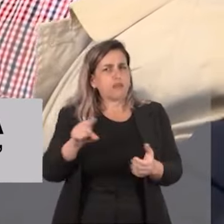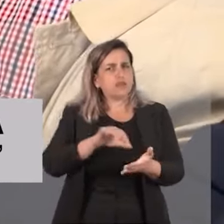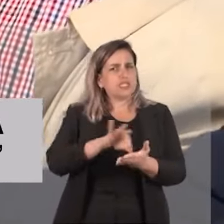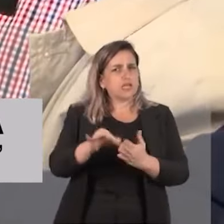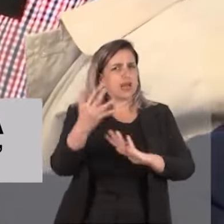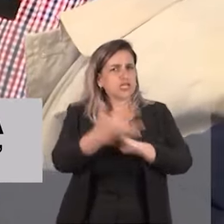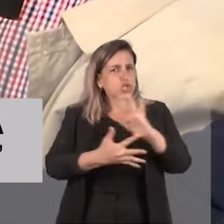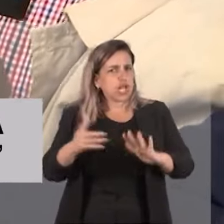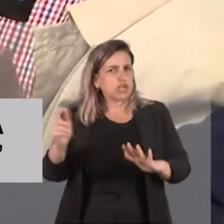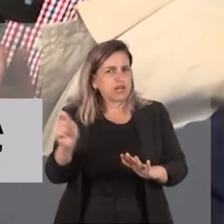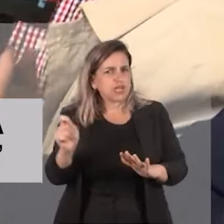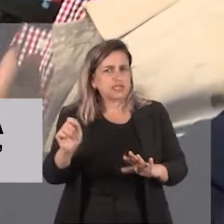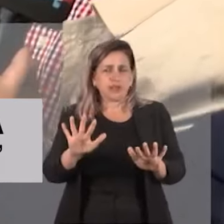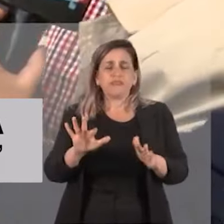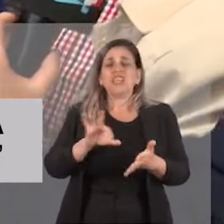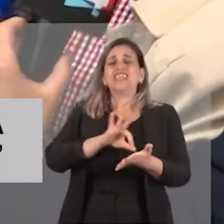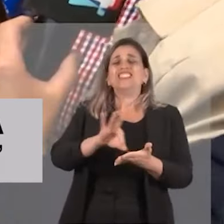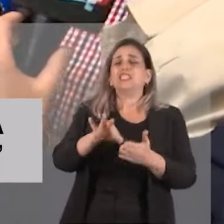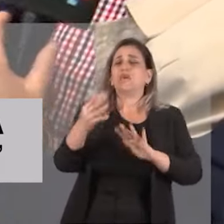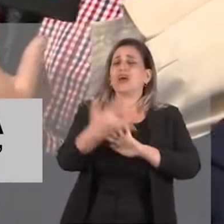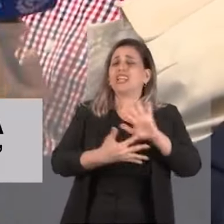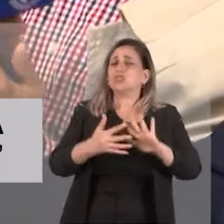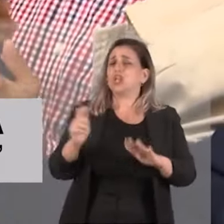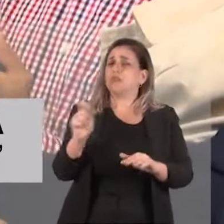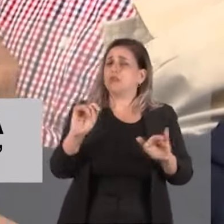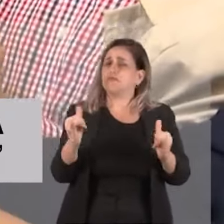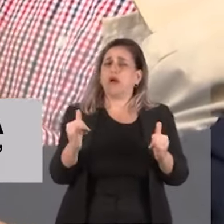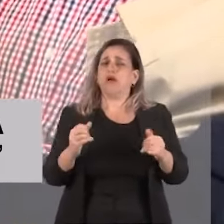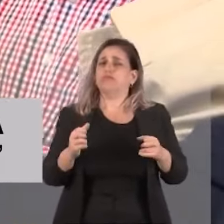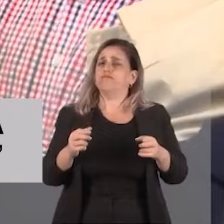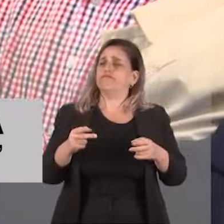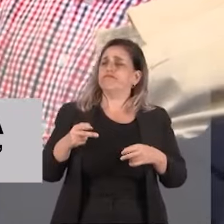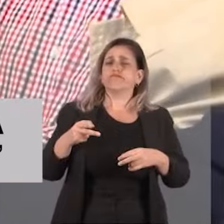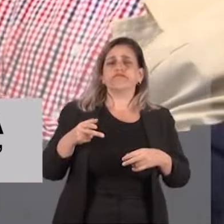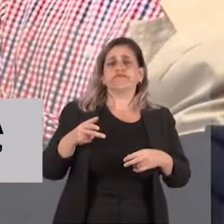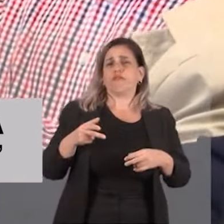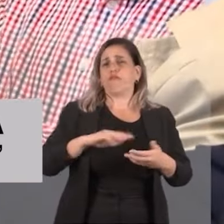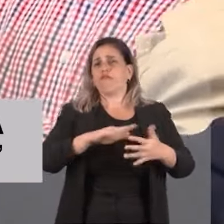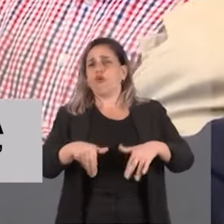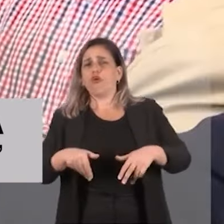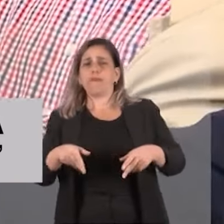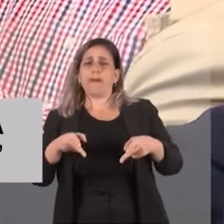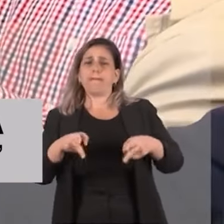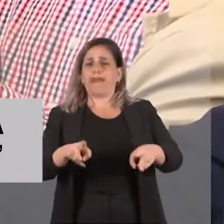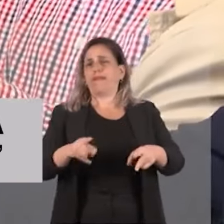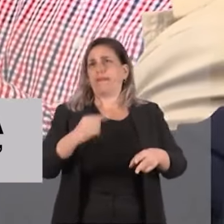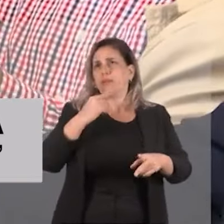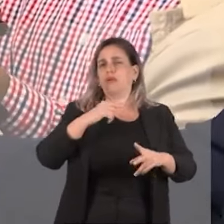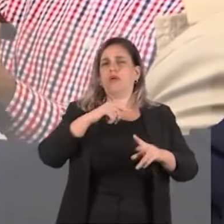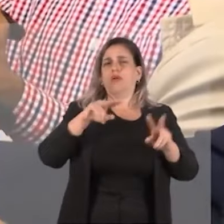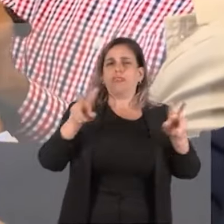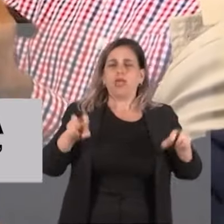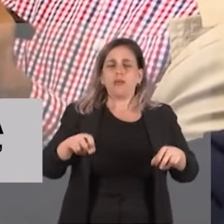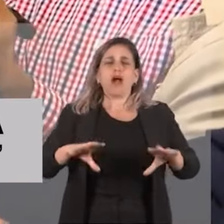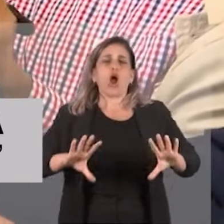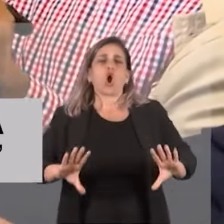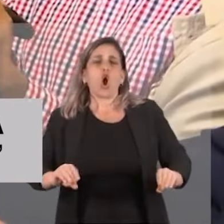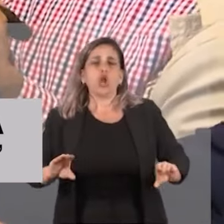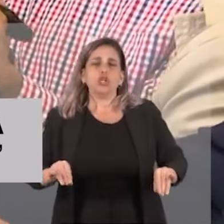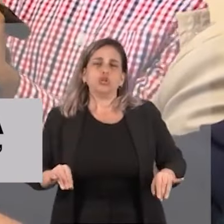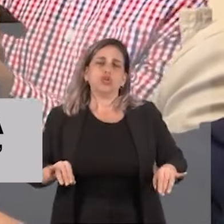ahora en este momento para la asistencia económica se haga entonces desde el SINAE. El SINAE ya tiene un mecanismo